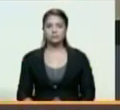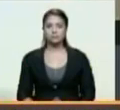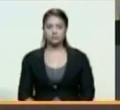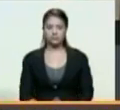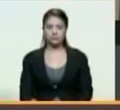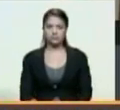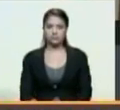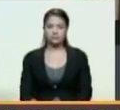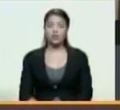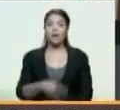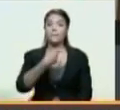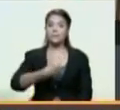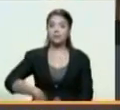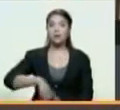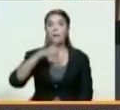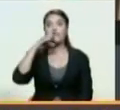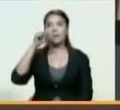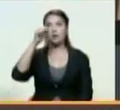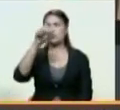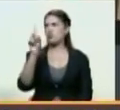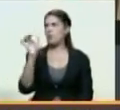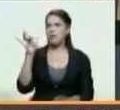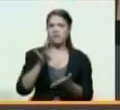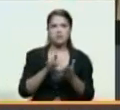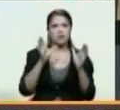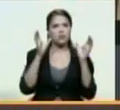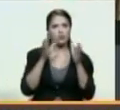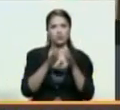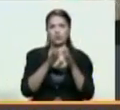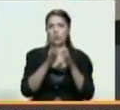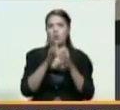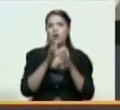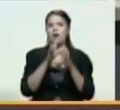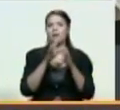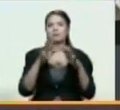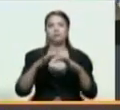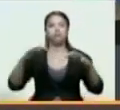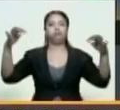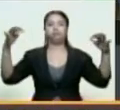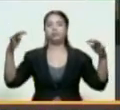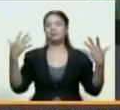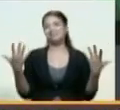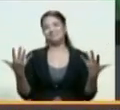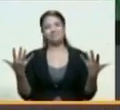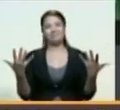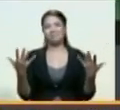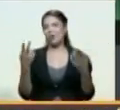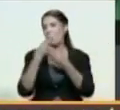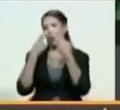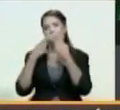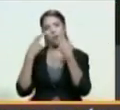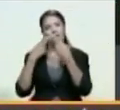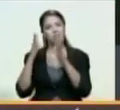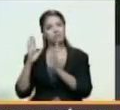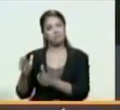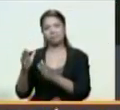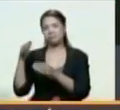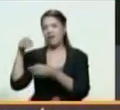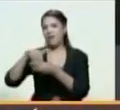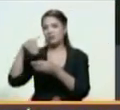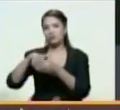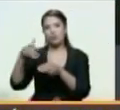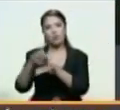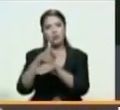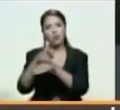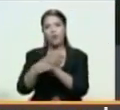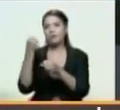El presidente Maduro no va a venir a la reunión de la Asamblea General, está muy ocupado con las elecciones